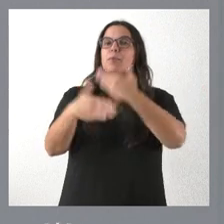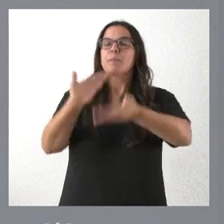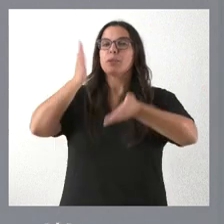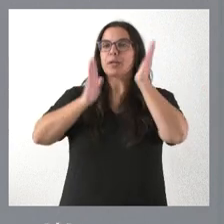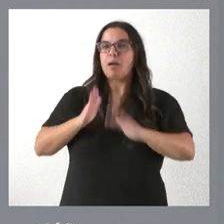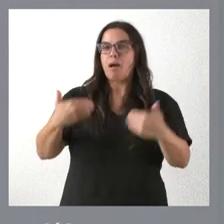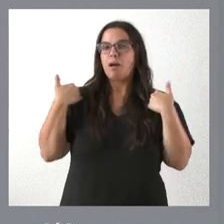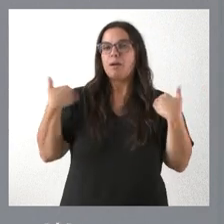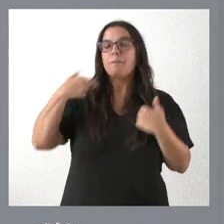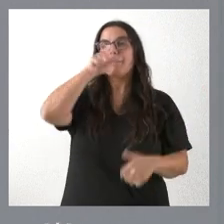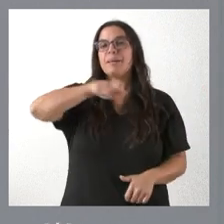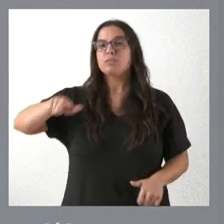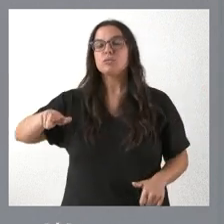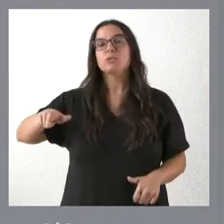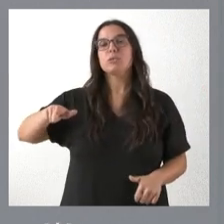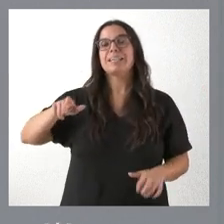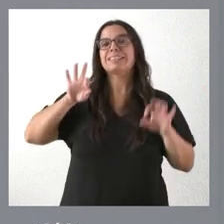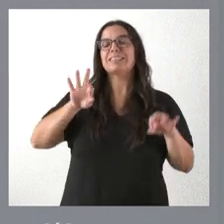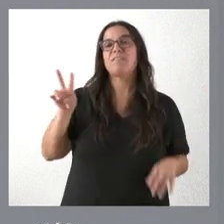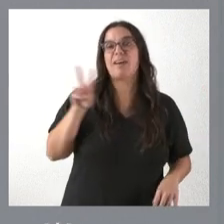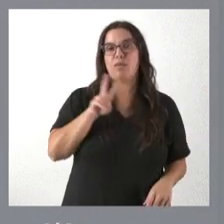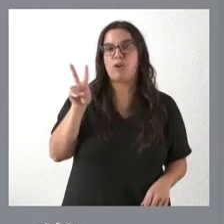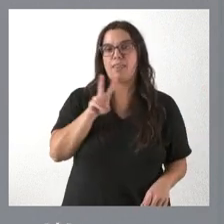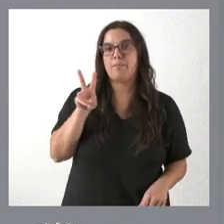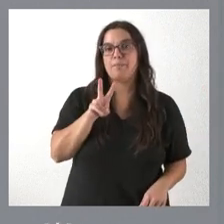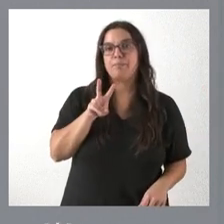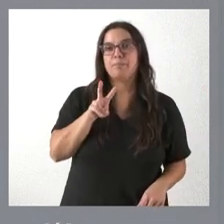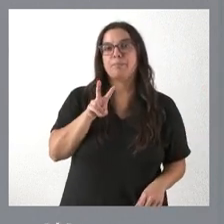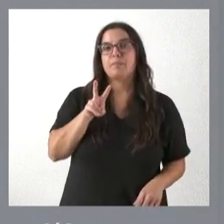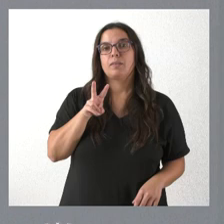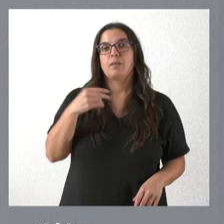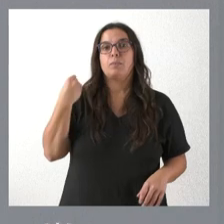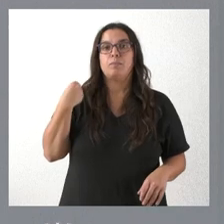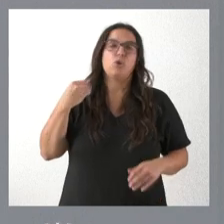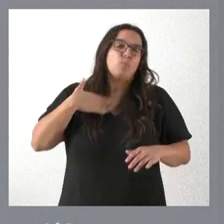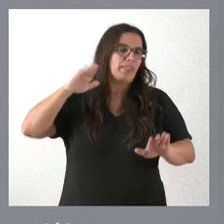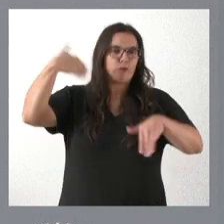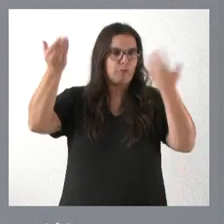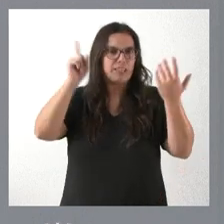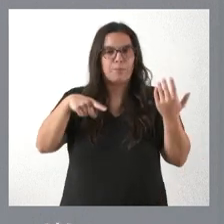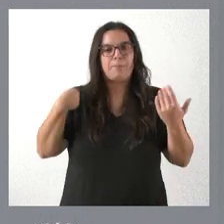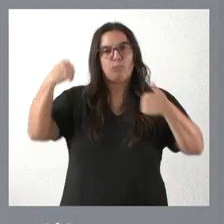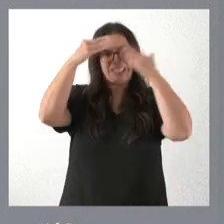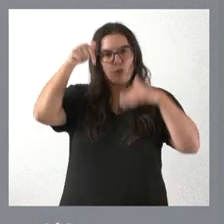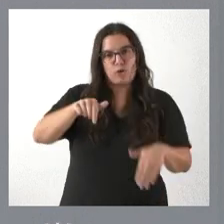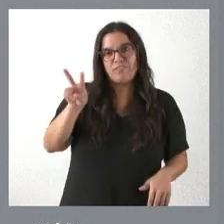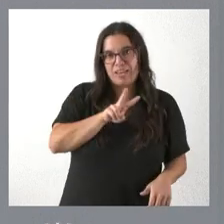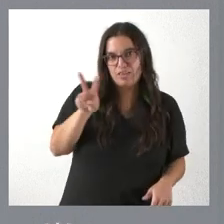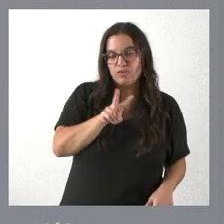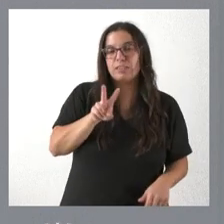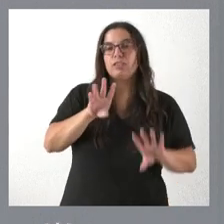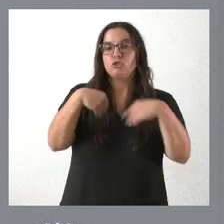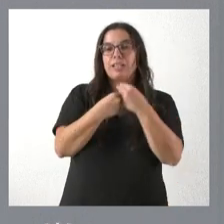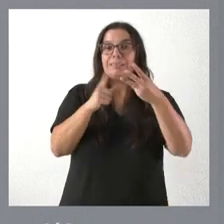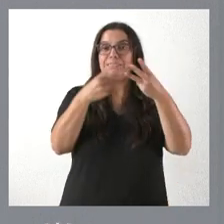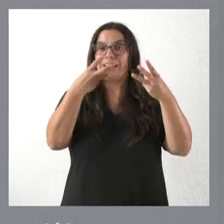en pacientes de Valladolid que son atendidos Valladolid aunque sean de otras provincias como les digo Son 300.000